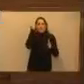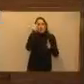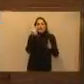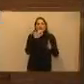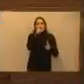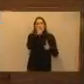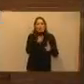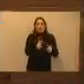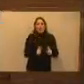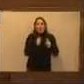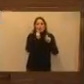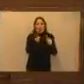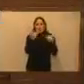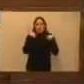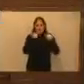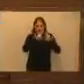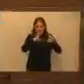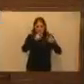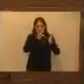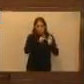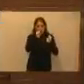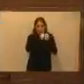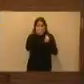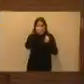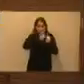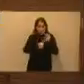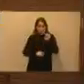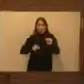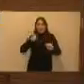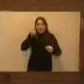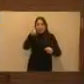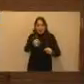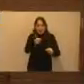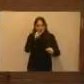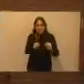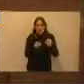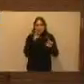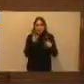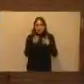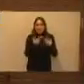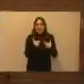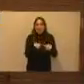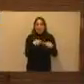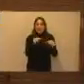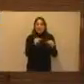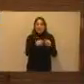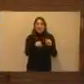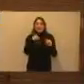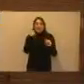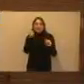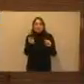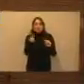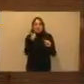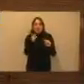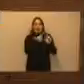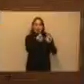empresa 25 años después del abandono de su actividad política es un caso de puertas giratorias? Dígamelo, porque a lo mejor resolvemos ya hoy aquí, sobre